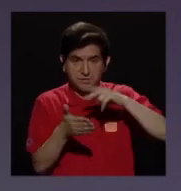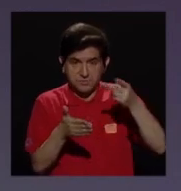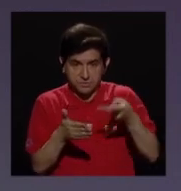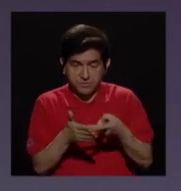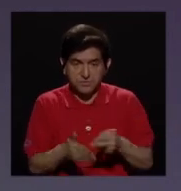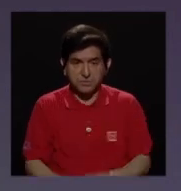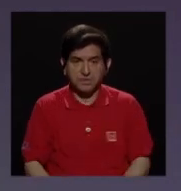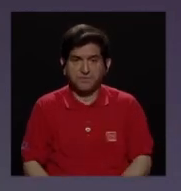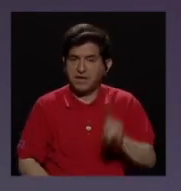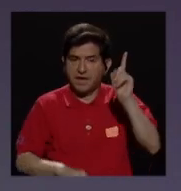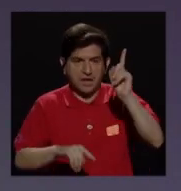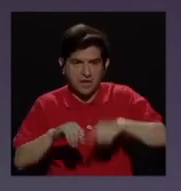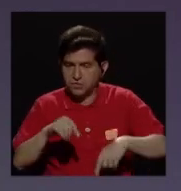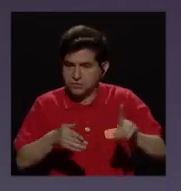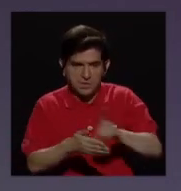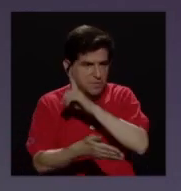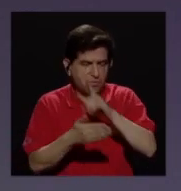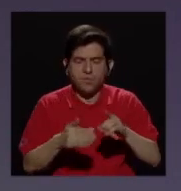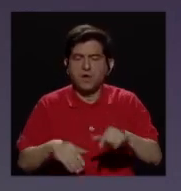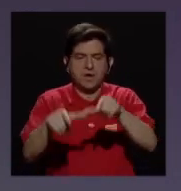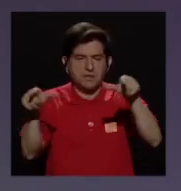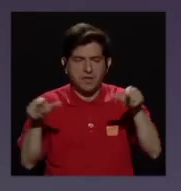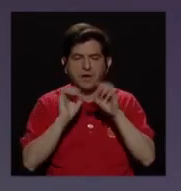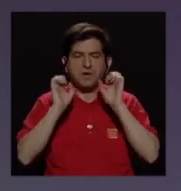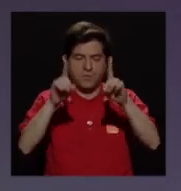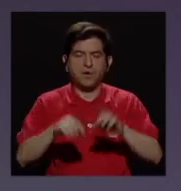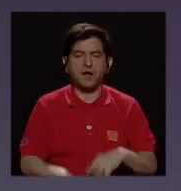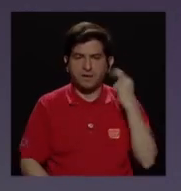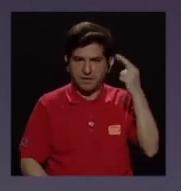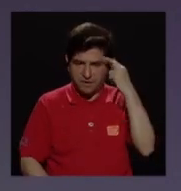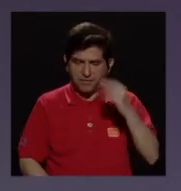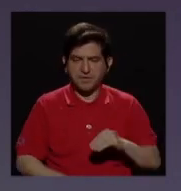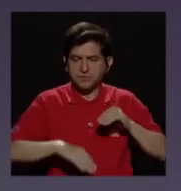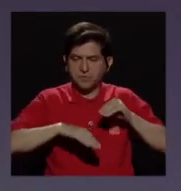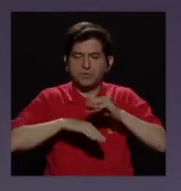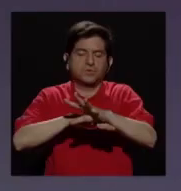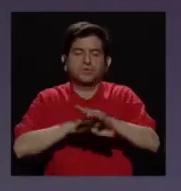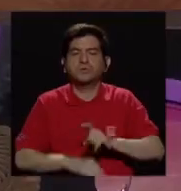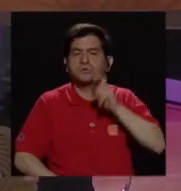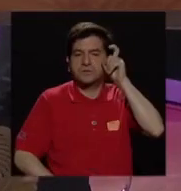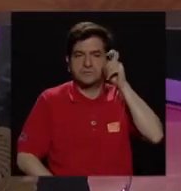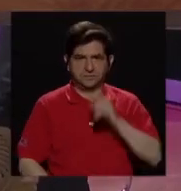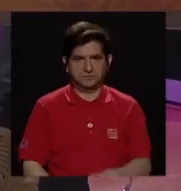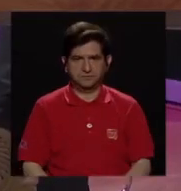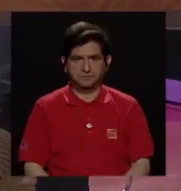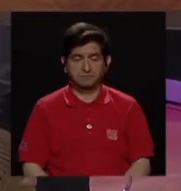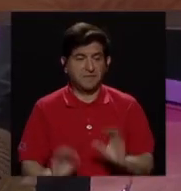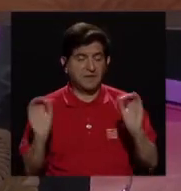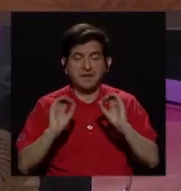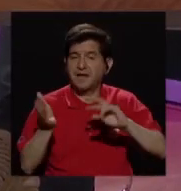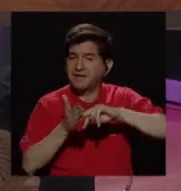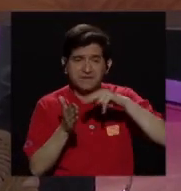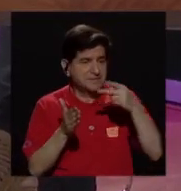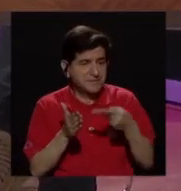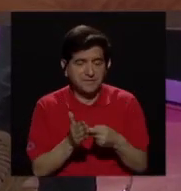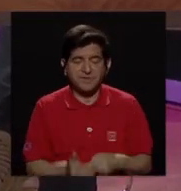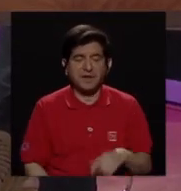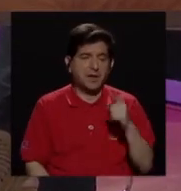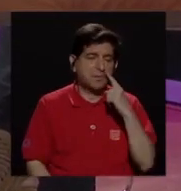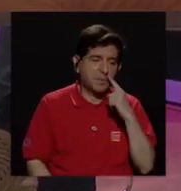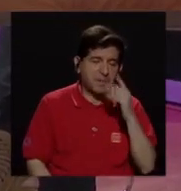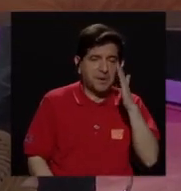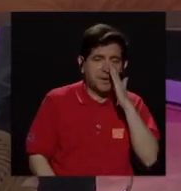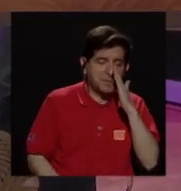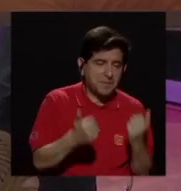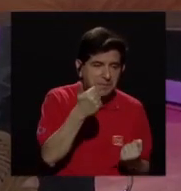no se puede discriminar en centros educativos por orientación sexual y demás, porque de nada hacemos si mamá y papá nos